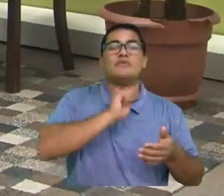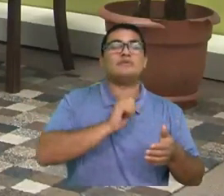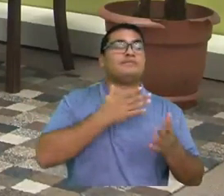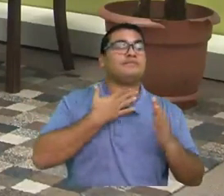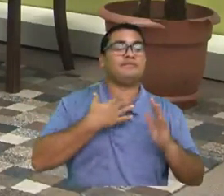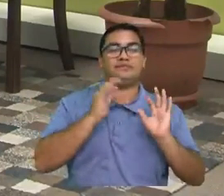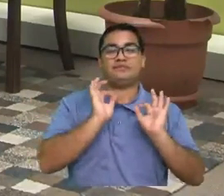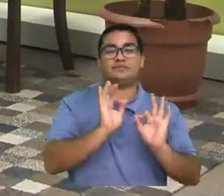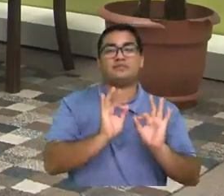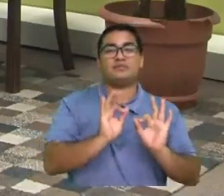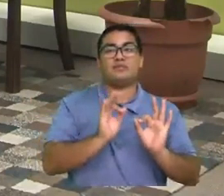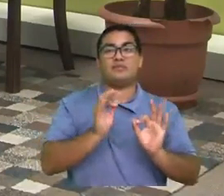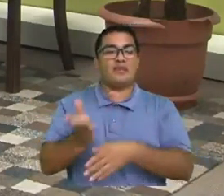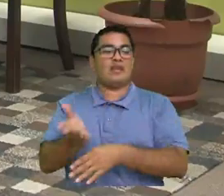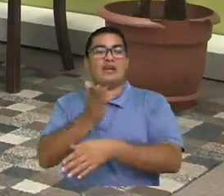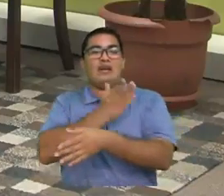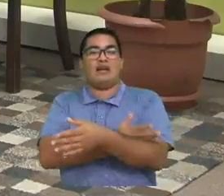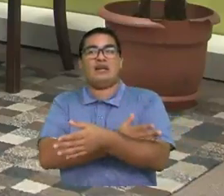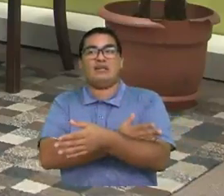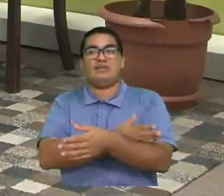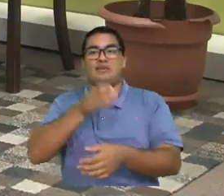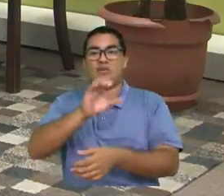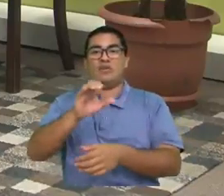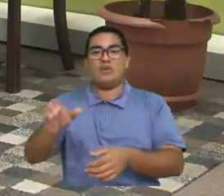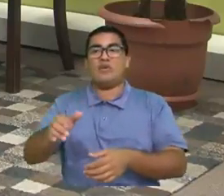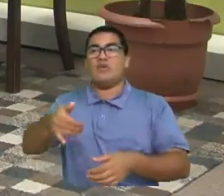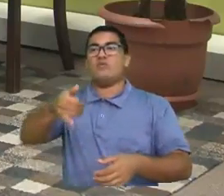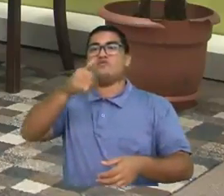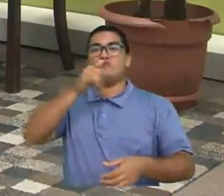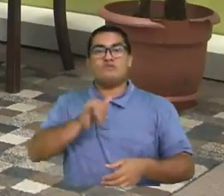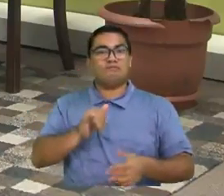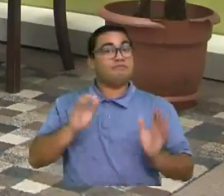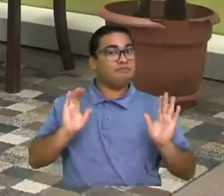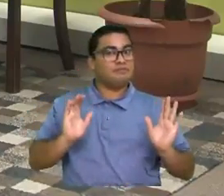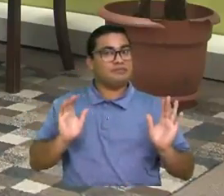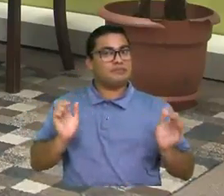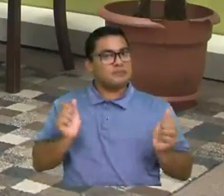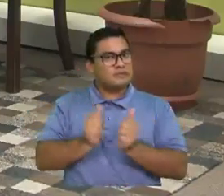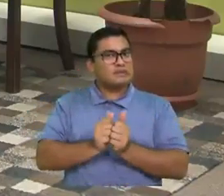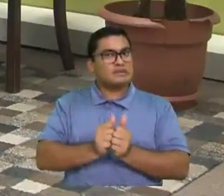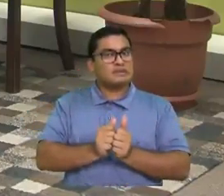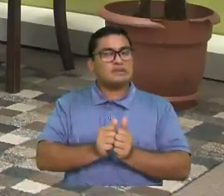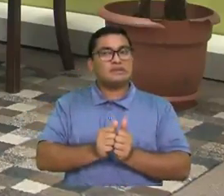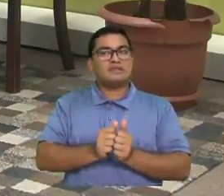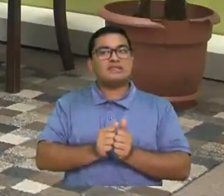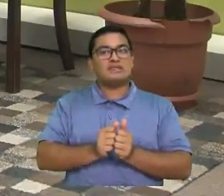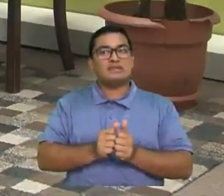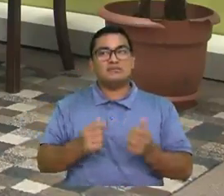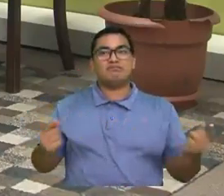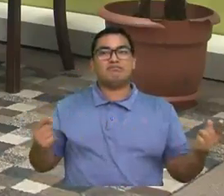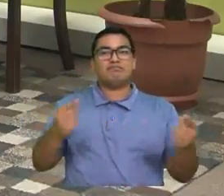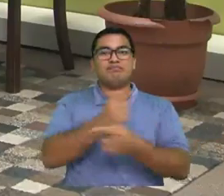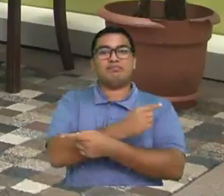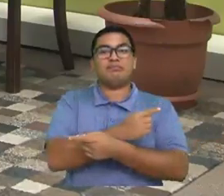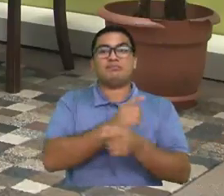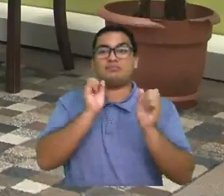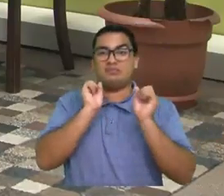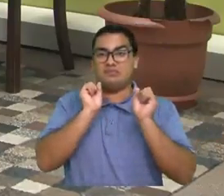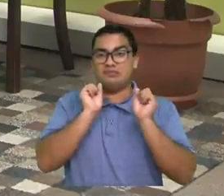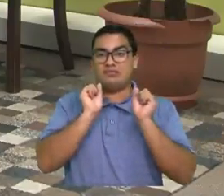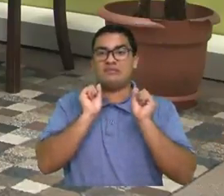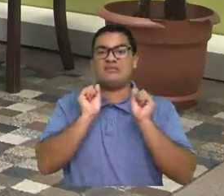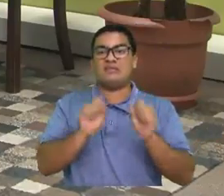Pero antes quizás se tomó una bebida refrescante carbonatada, o un fresco,